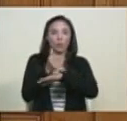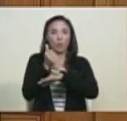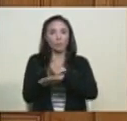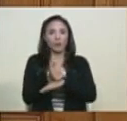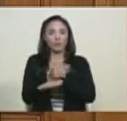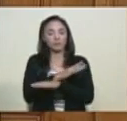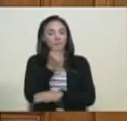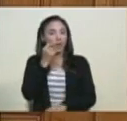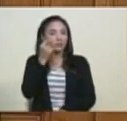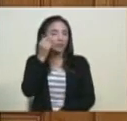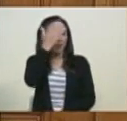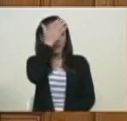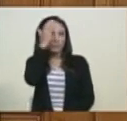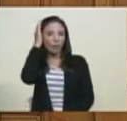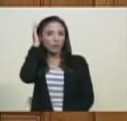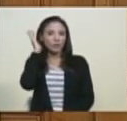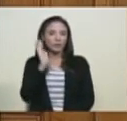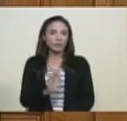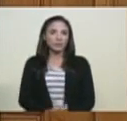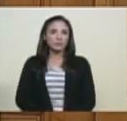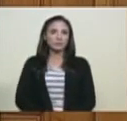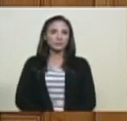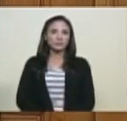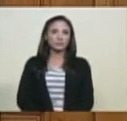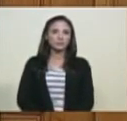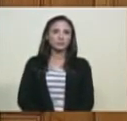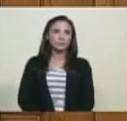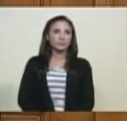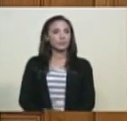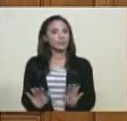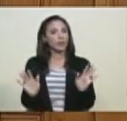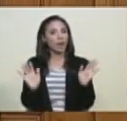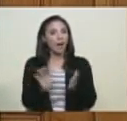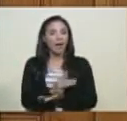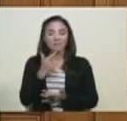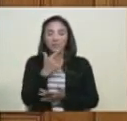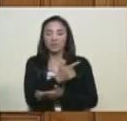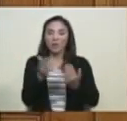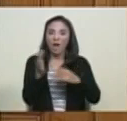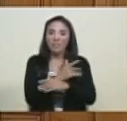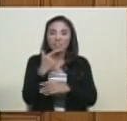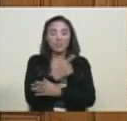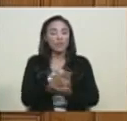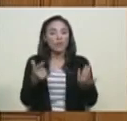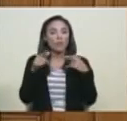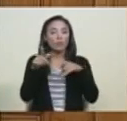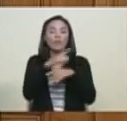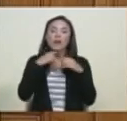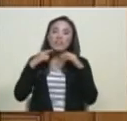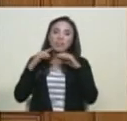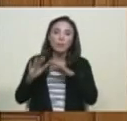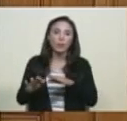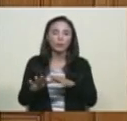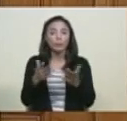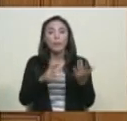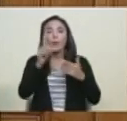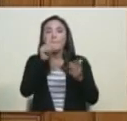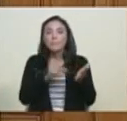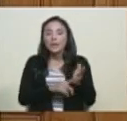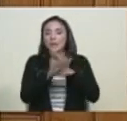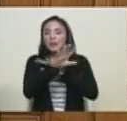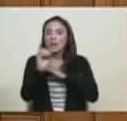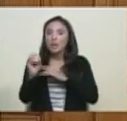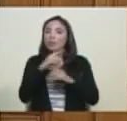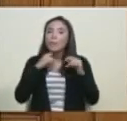que ha sido Juan Manuel Santos. La estela de muertos deja atrás. Más de 1.500 muertos deja